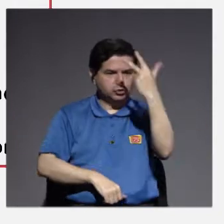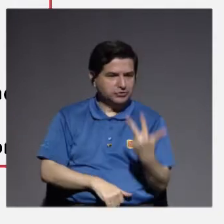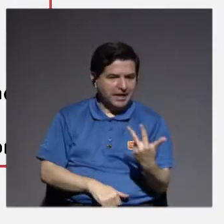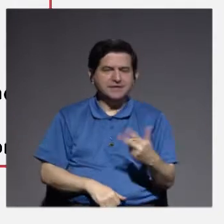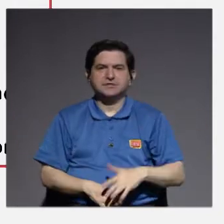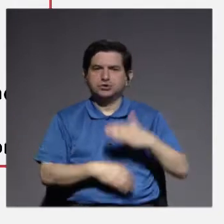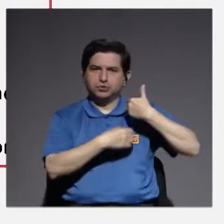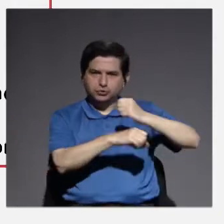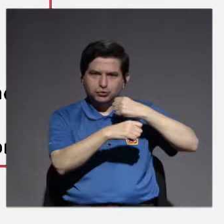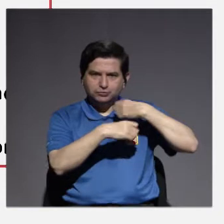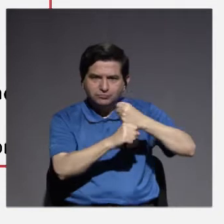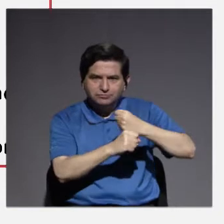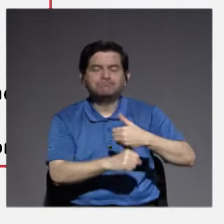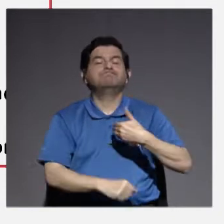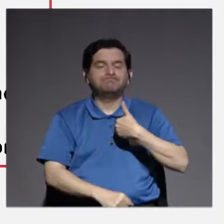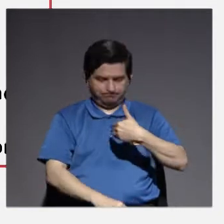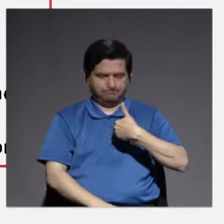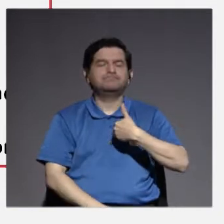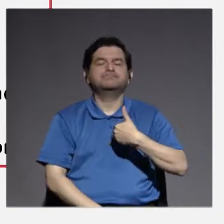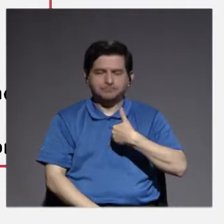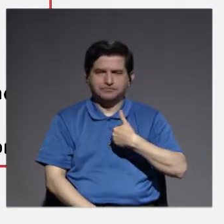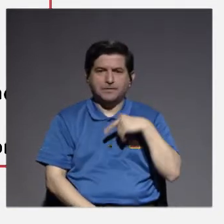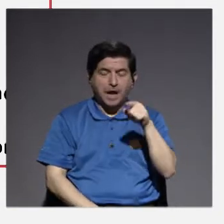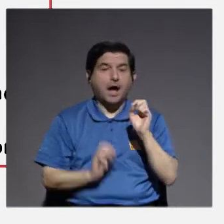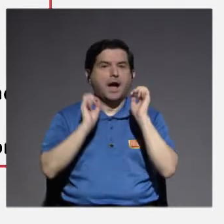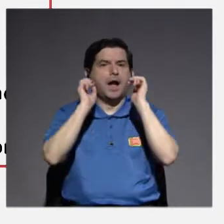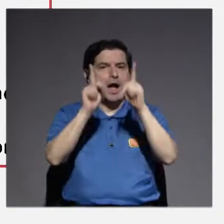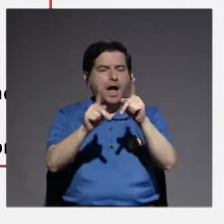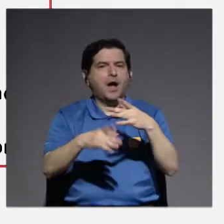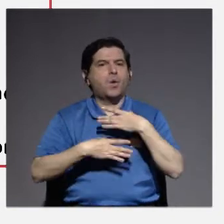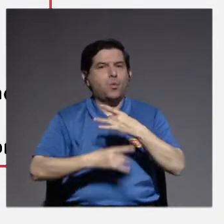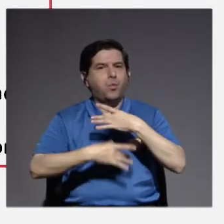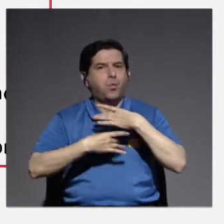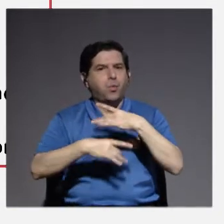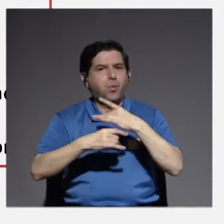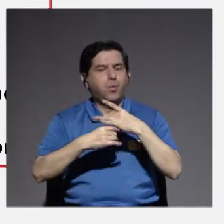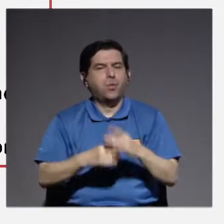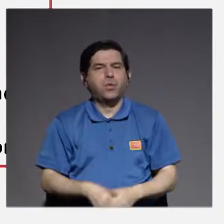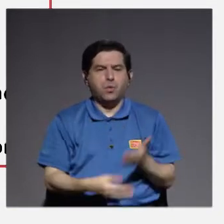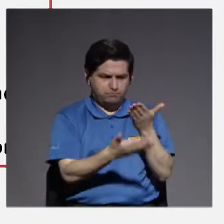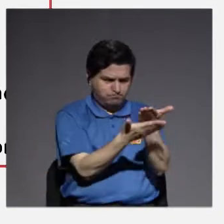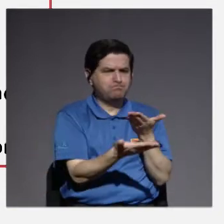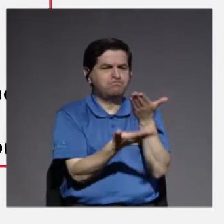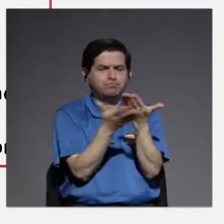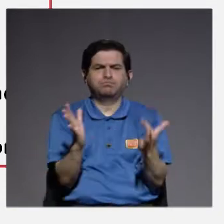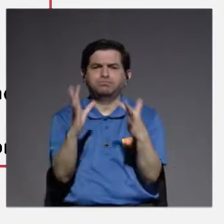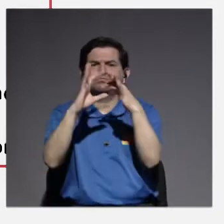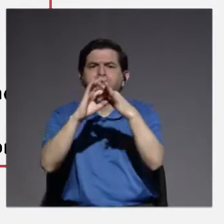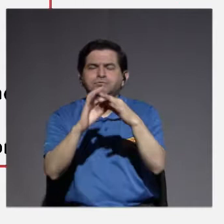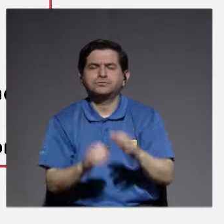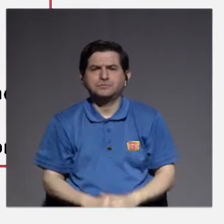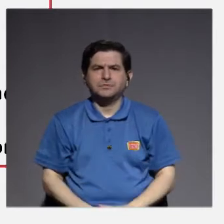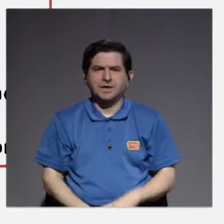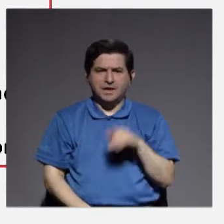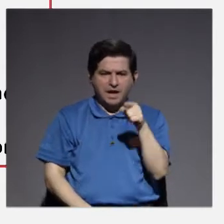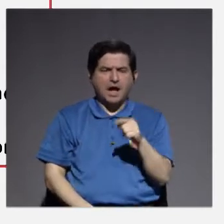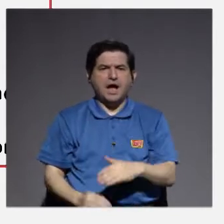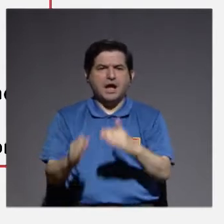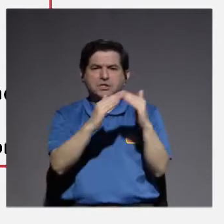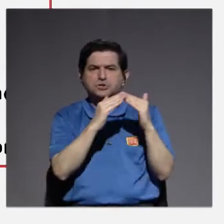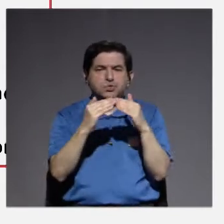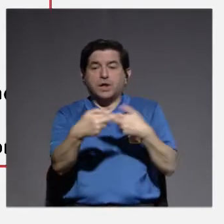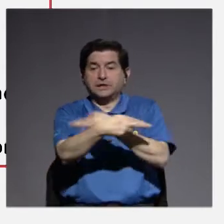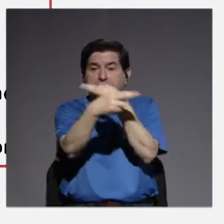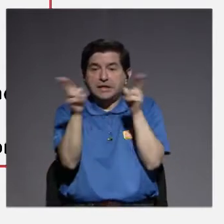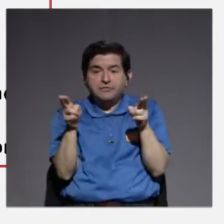de las municipalidades las tienen, y esto es una oportunidad muy interesante para generar propuestas conjuntas de ciudades, de